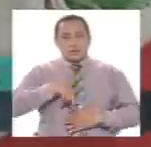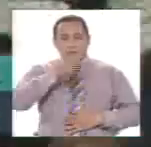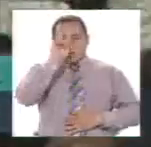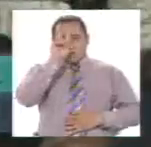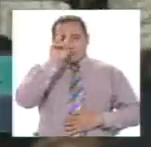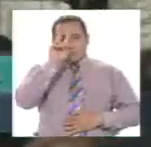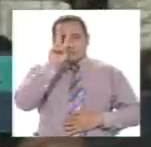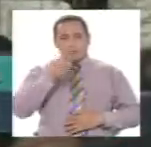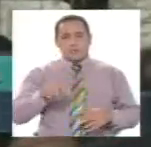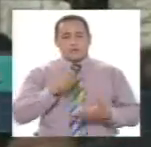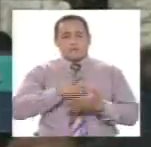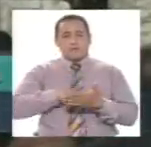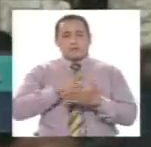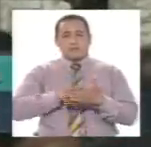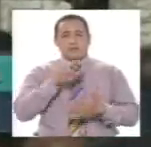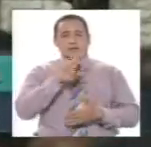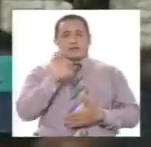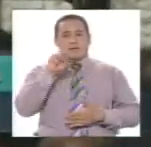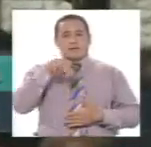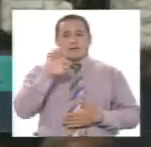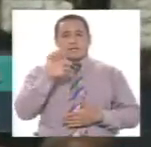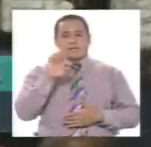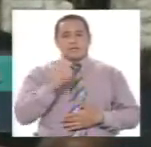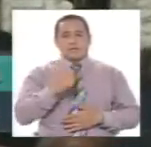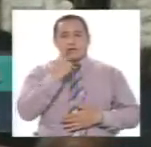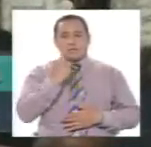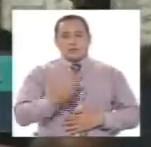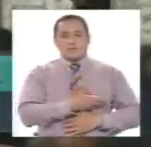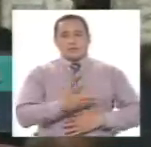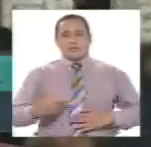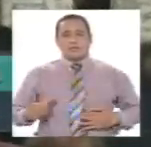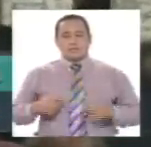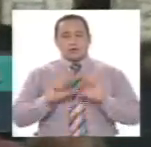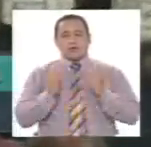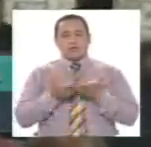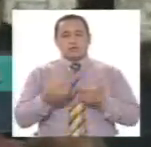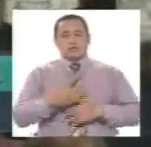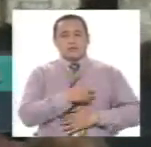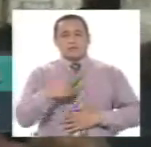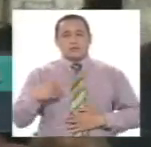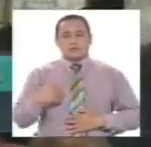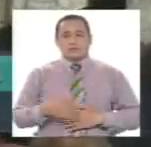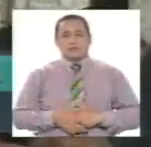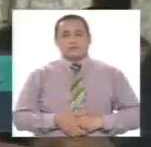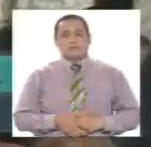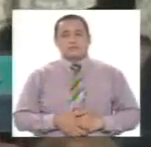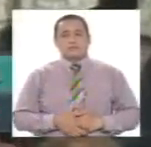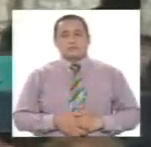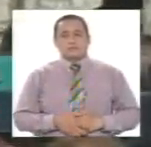de la República. Rúbrica René Cornejo Díaz, Presidente del Consejo de Ministros.